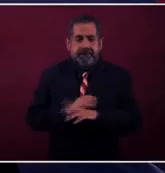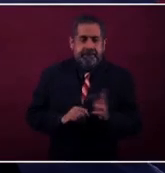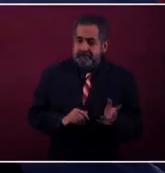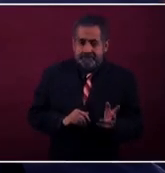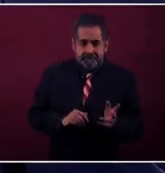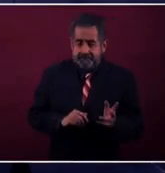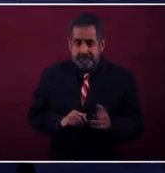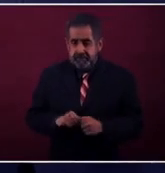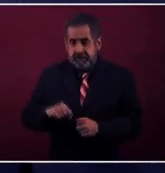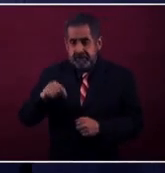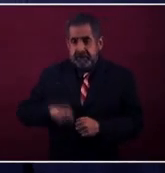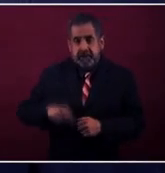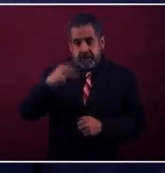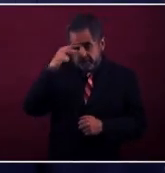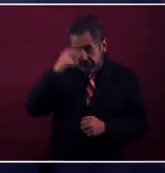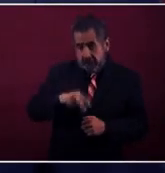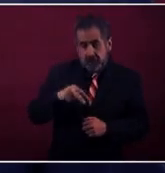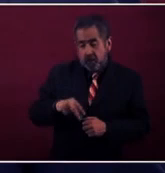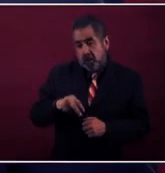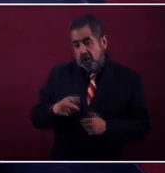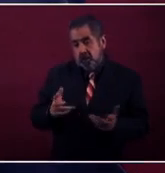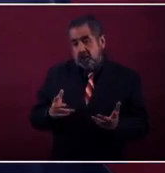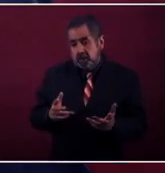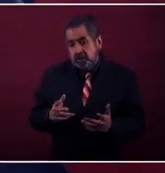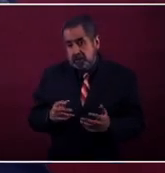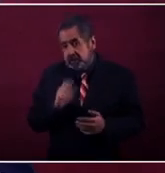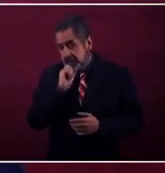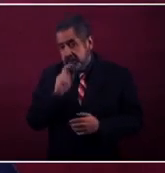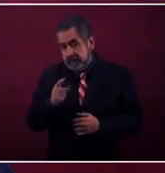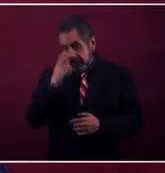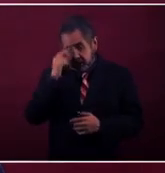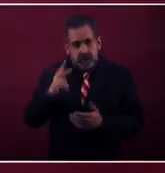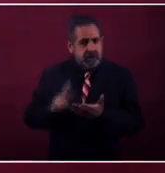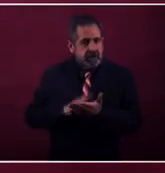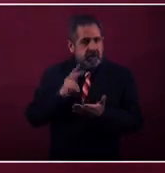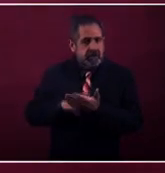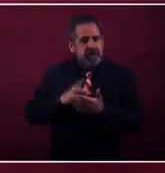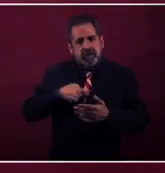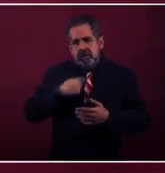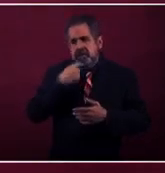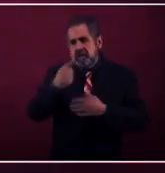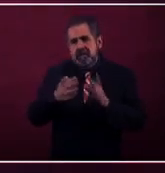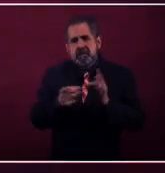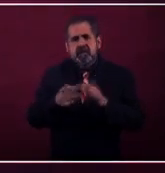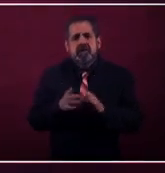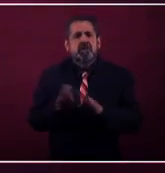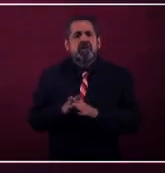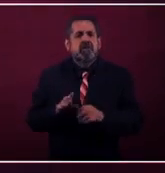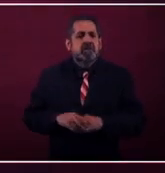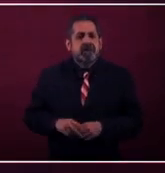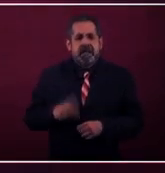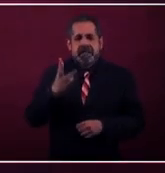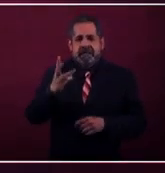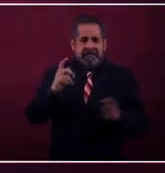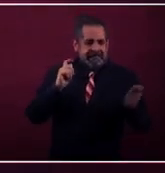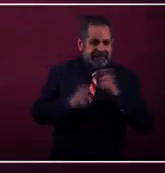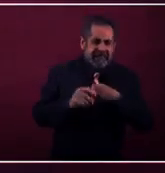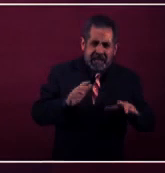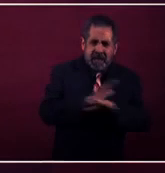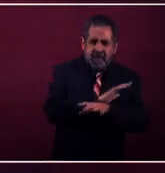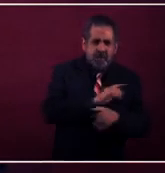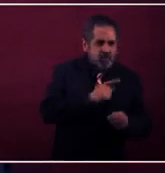Y en México, con mucha razón, además, ya lo he dicho en otras ocasiones, como las tres transformaciones se